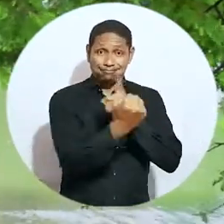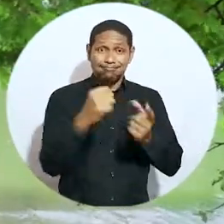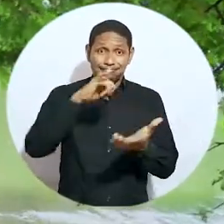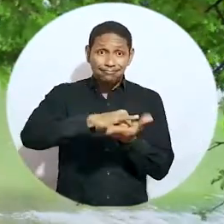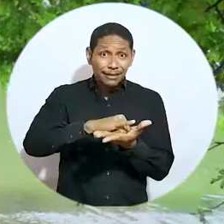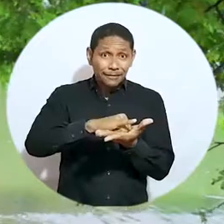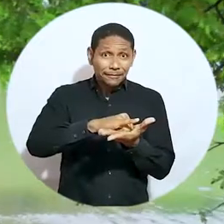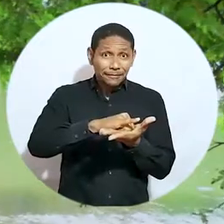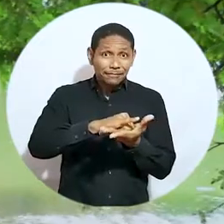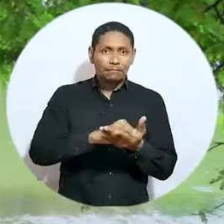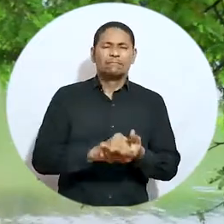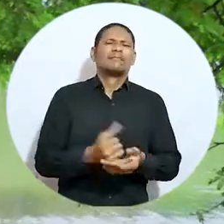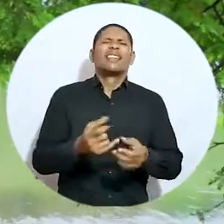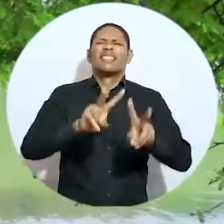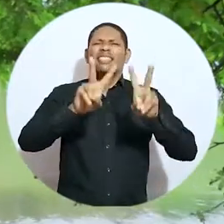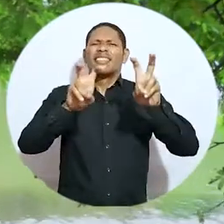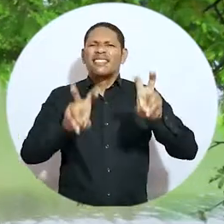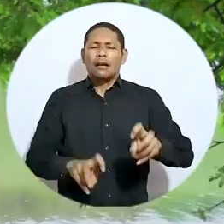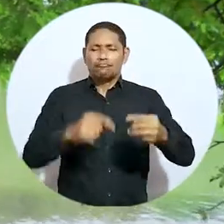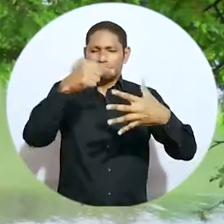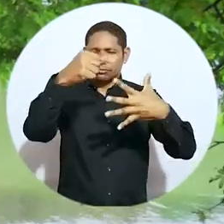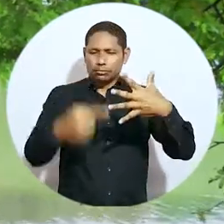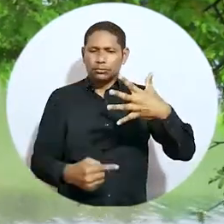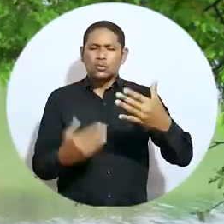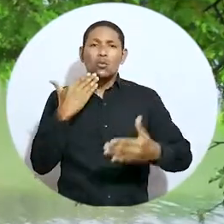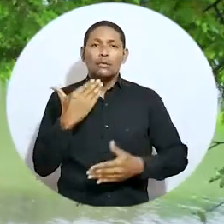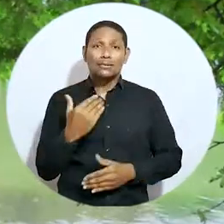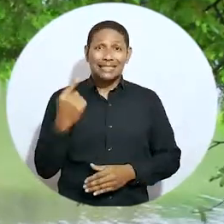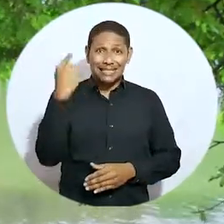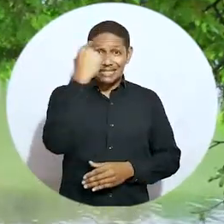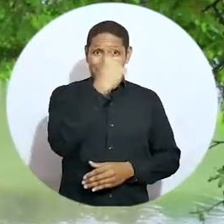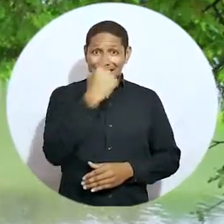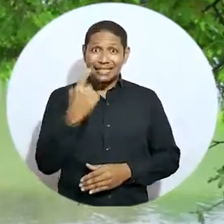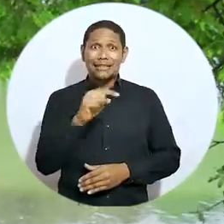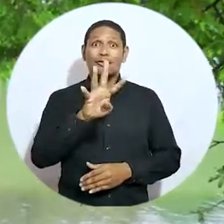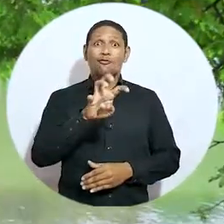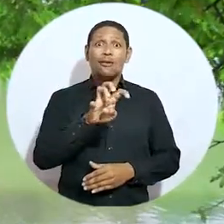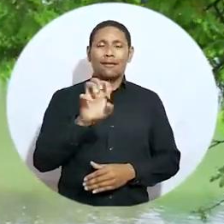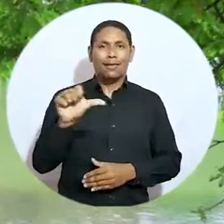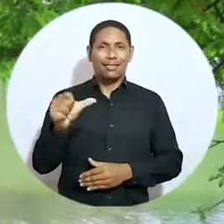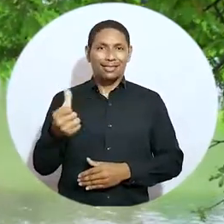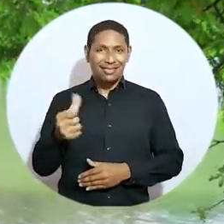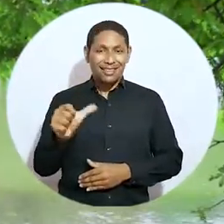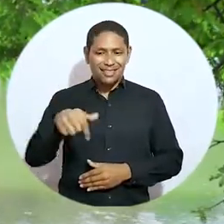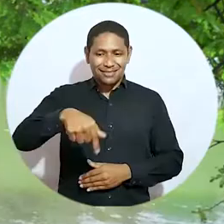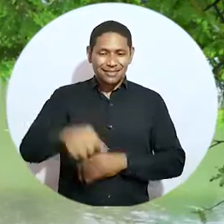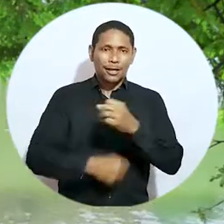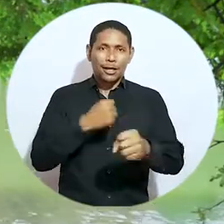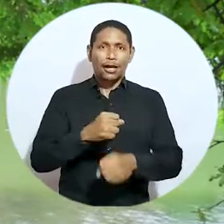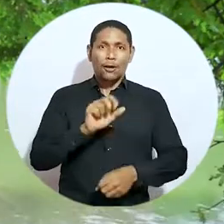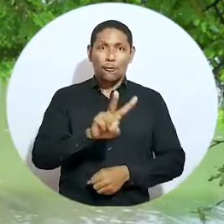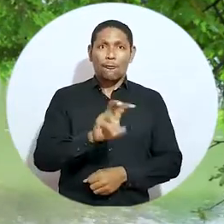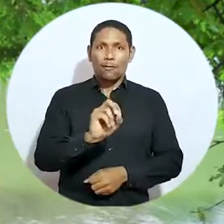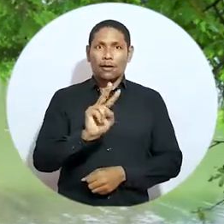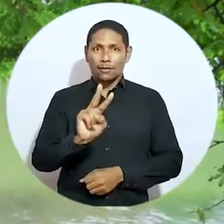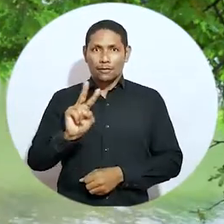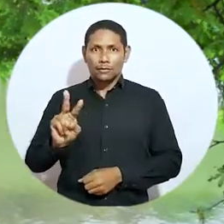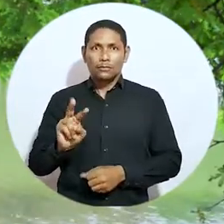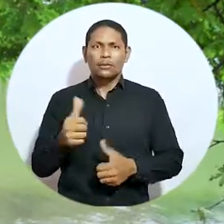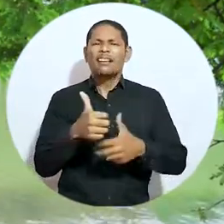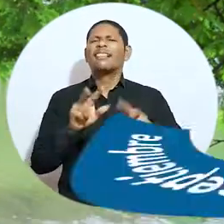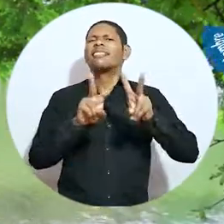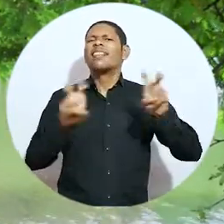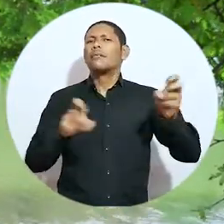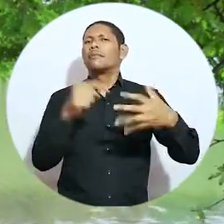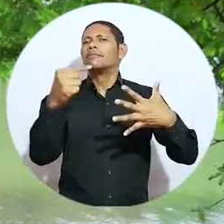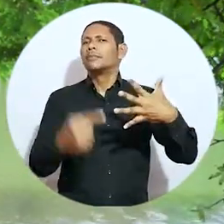justicia social. En este evento se van a discutir los días 9 y 10 de septiembre de este